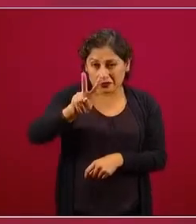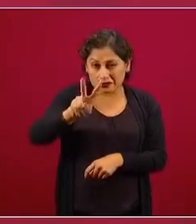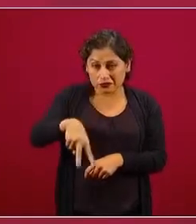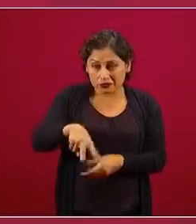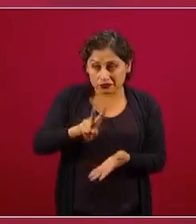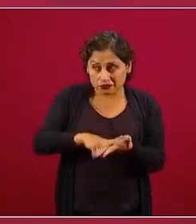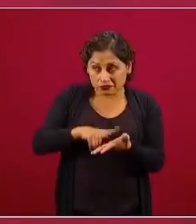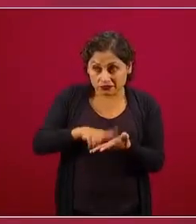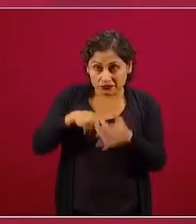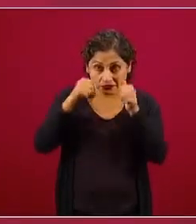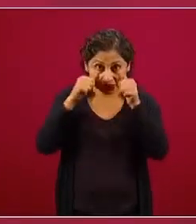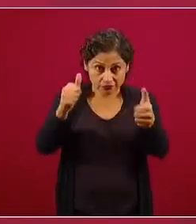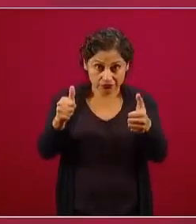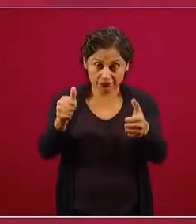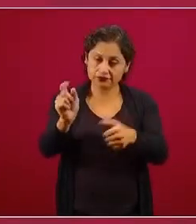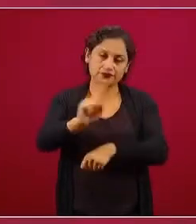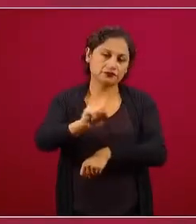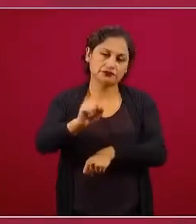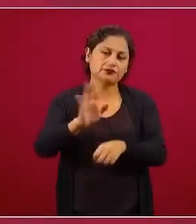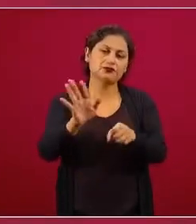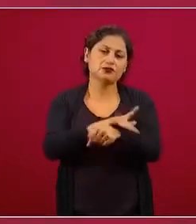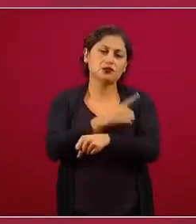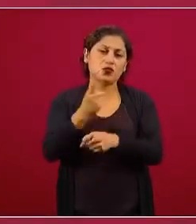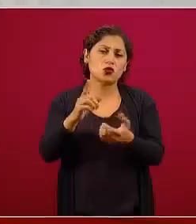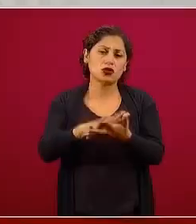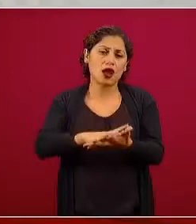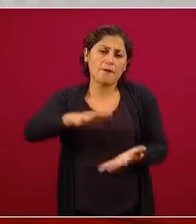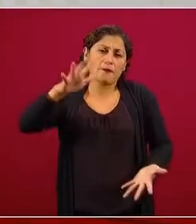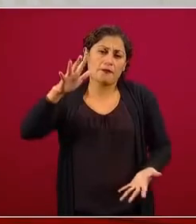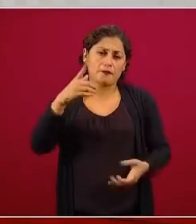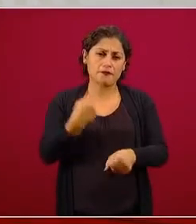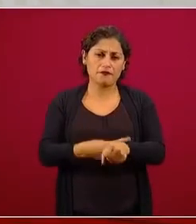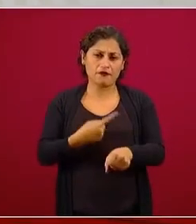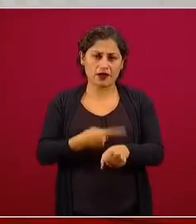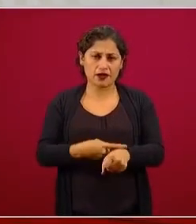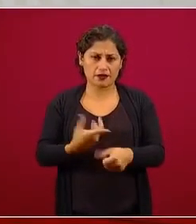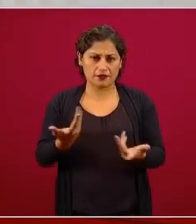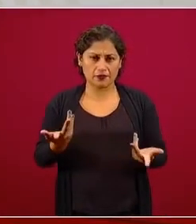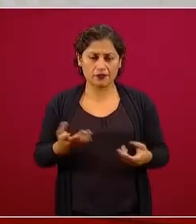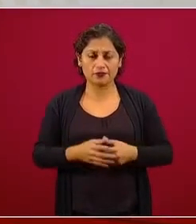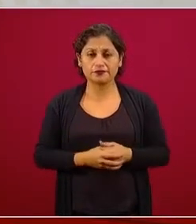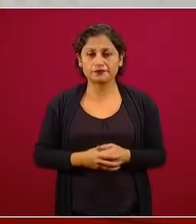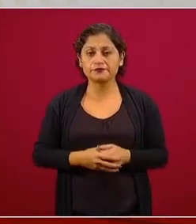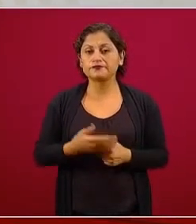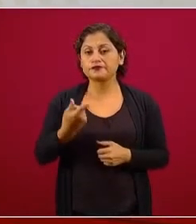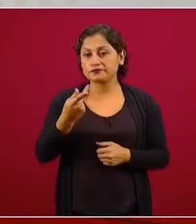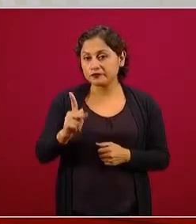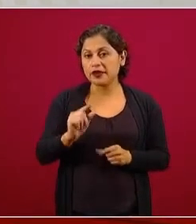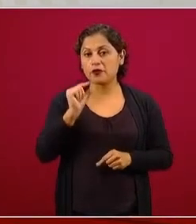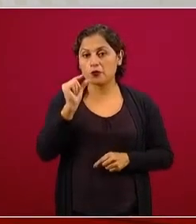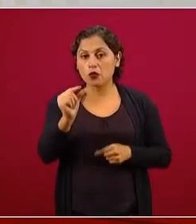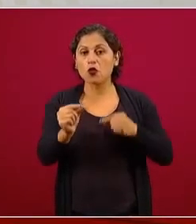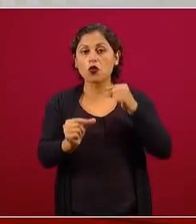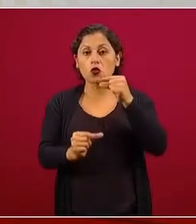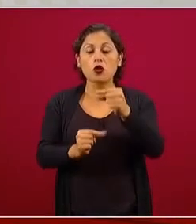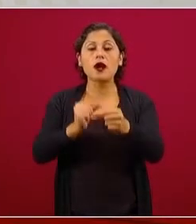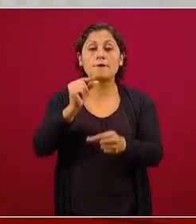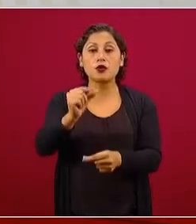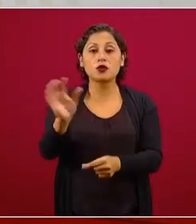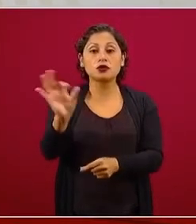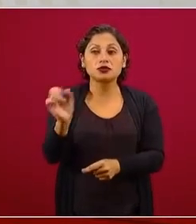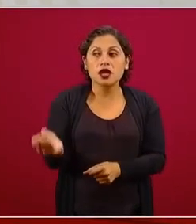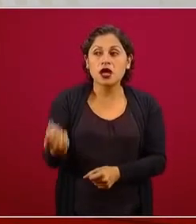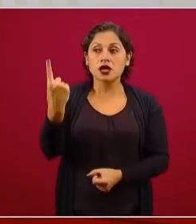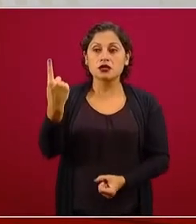en relación a la cantidad de personas que han enfermado. Sin embargo, en la medida que el tiempo vaya pasando, habrá que ver si entonces no se empiezan a